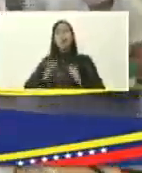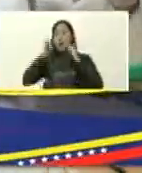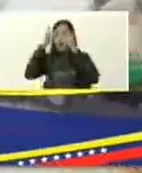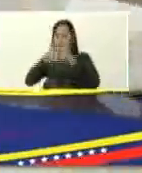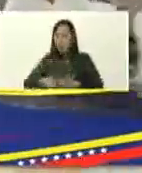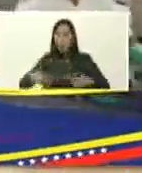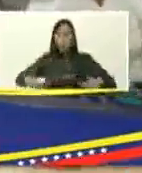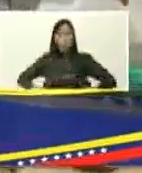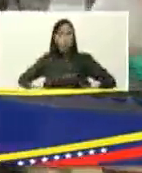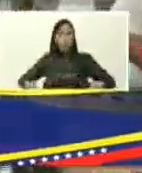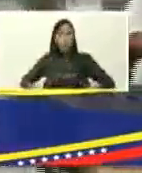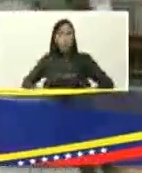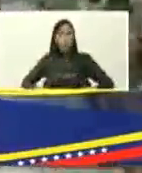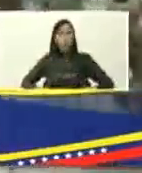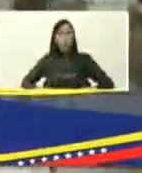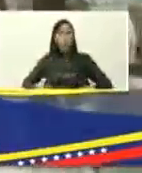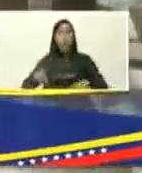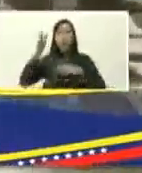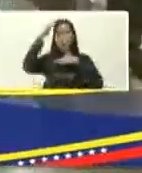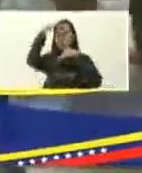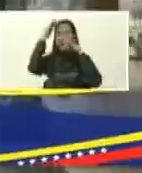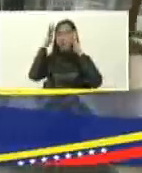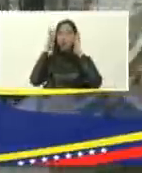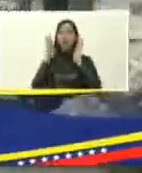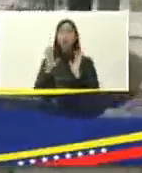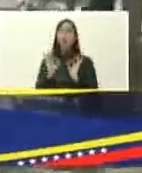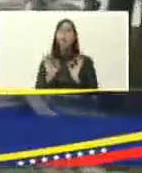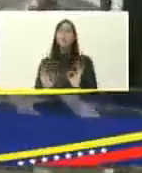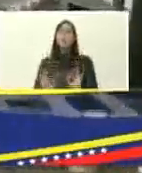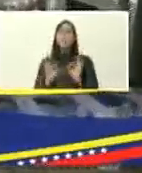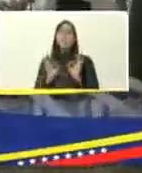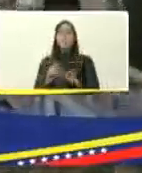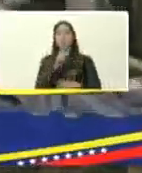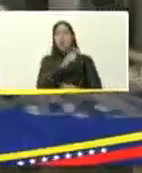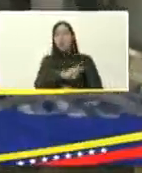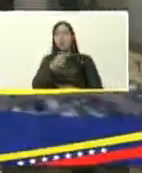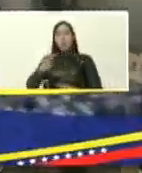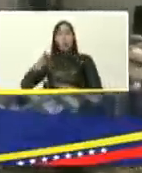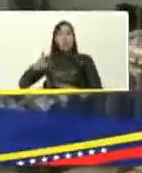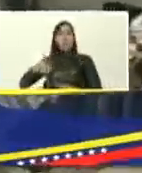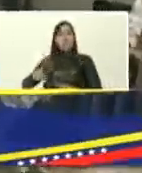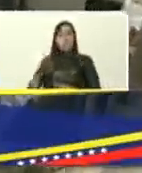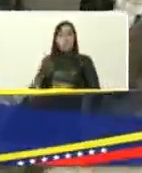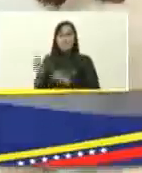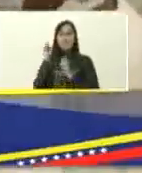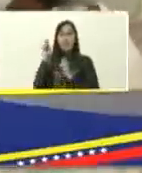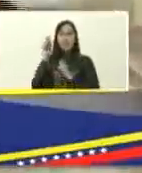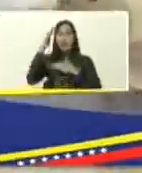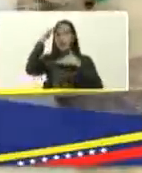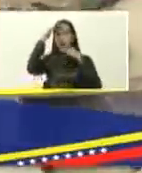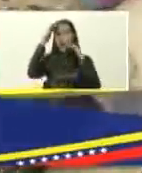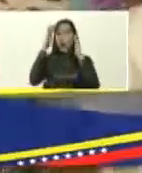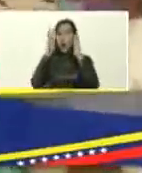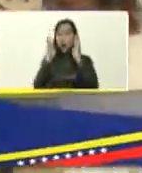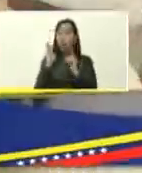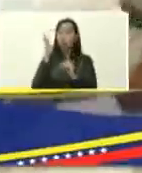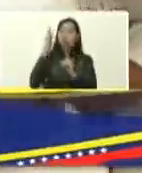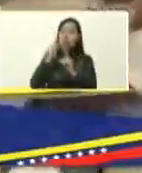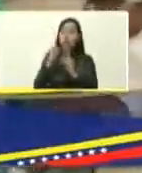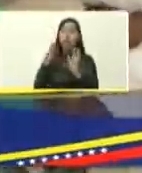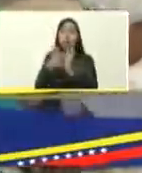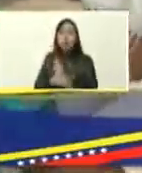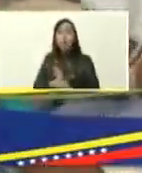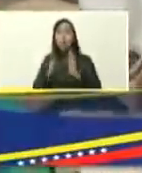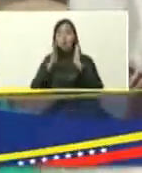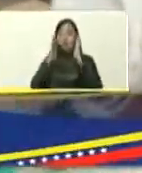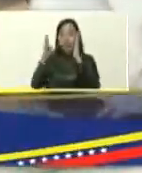para darle una atención especial a nuestros pescadores, prestando máxima atención a los productores sardineros